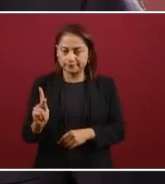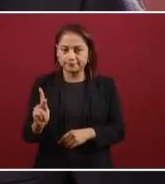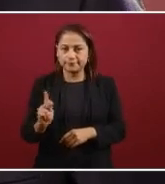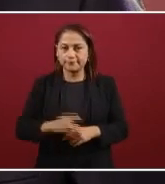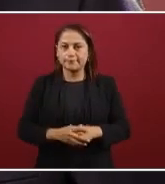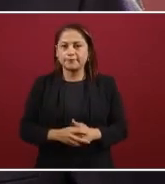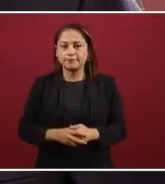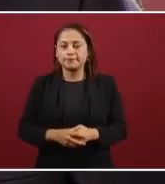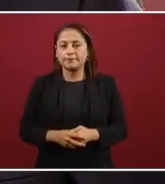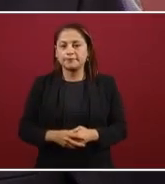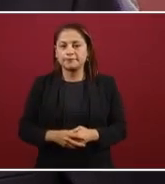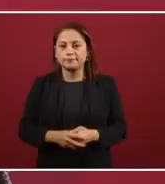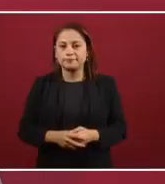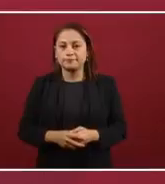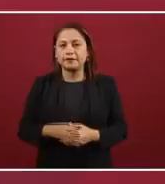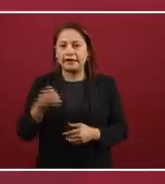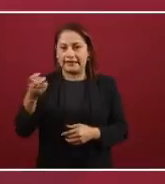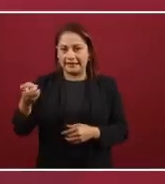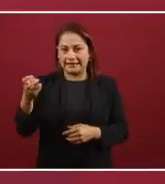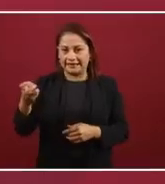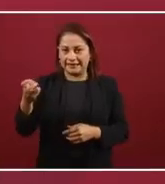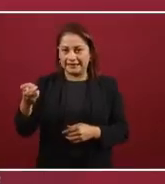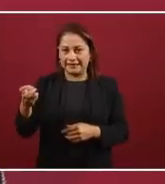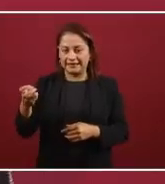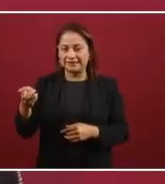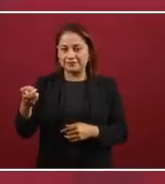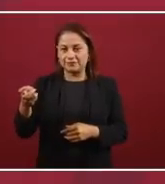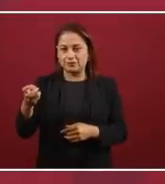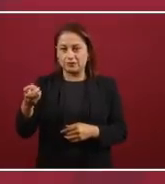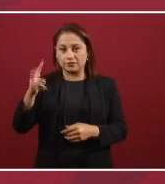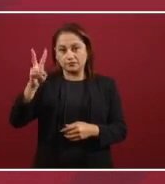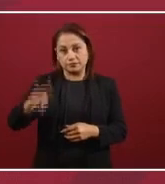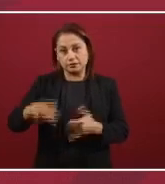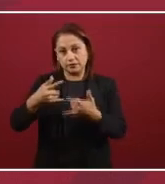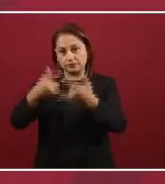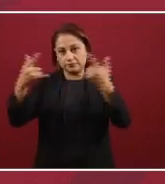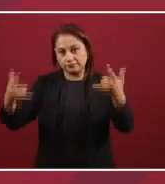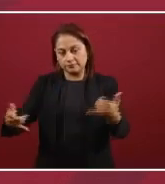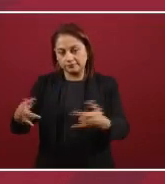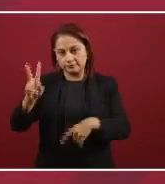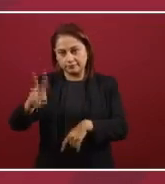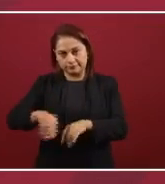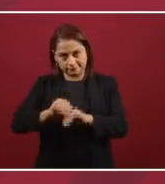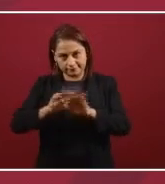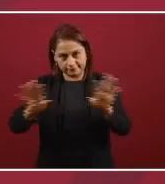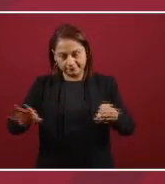sucedió, para que quede claro.